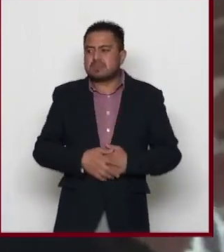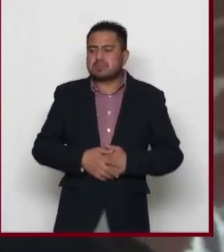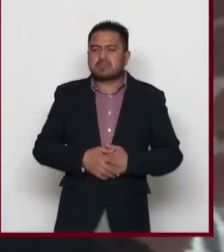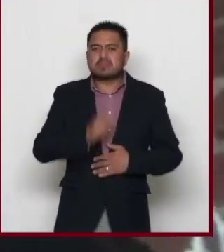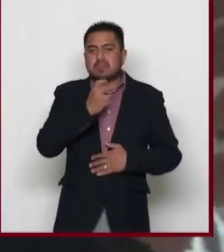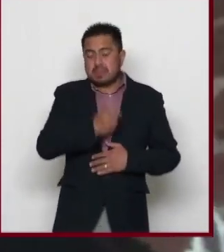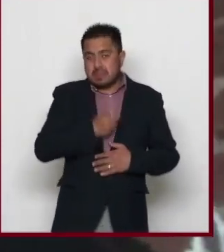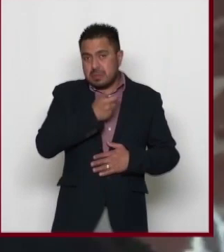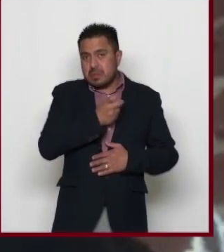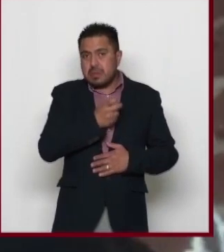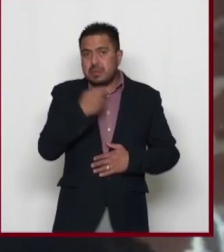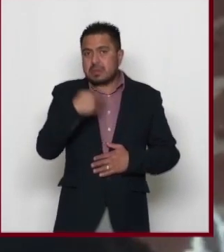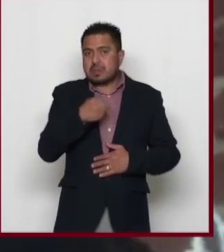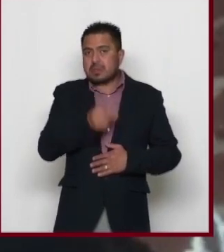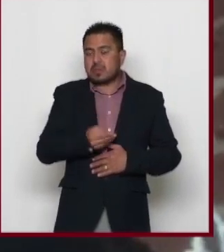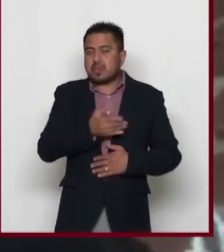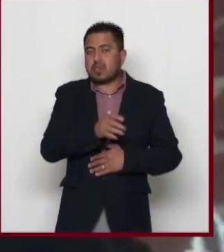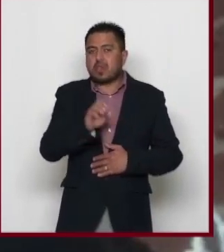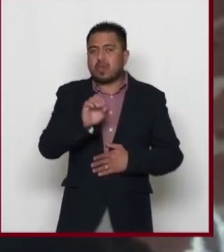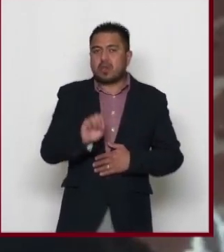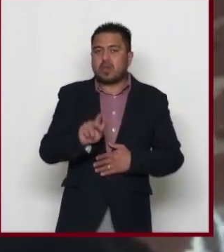la óptica